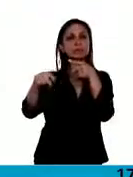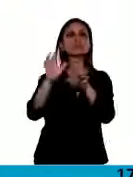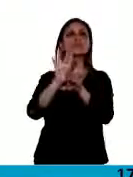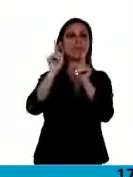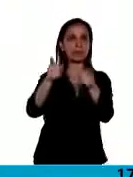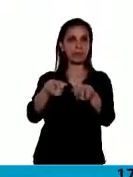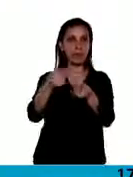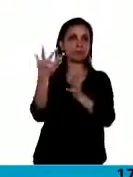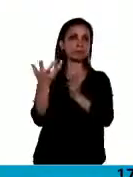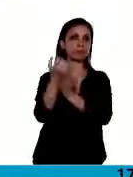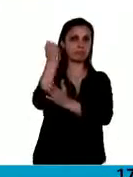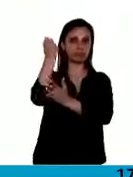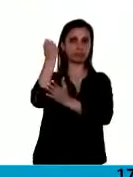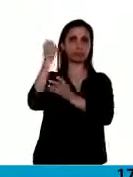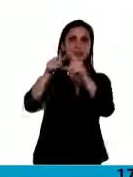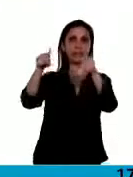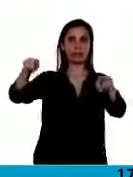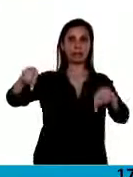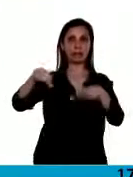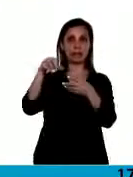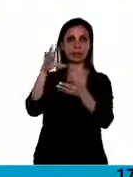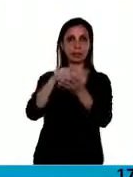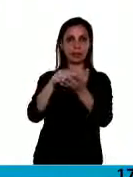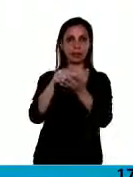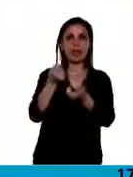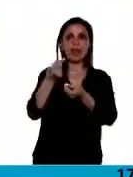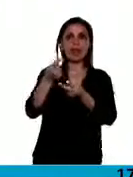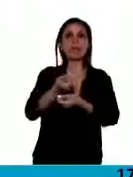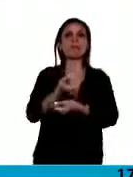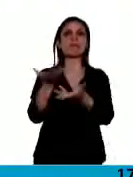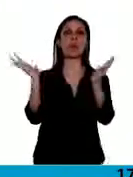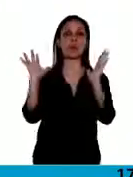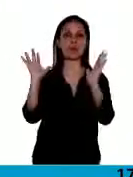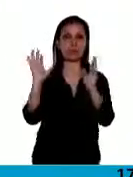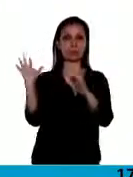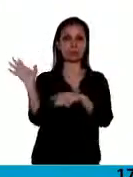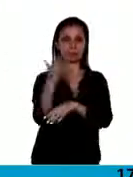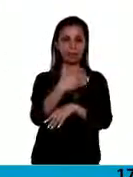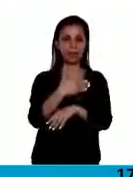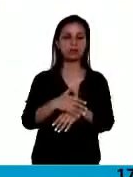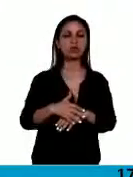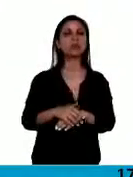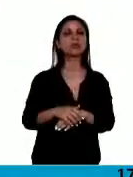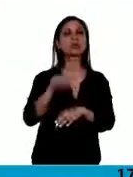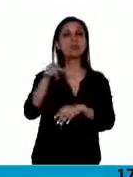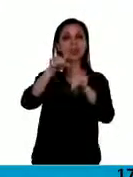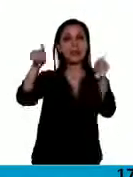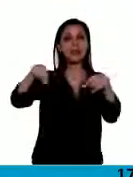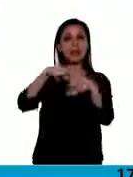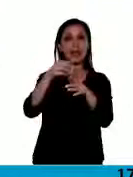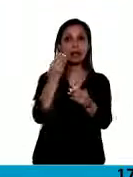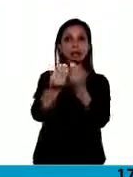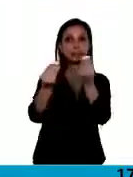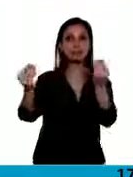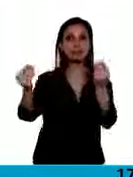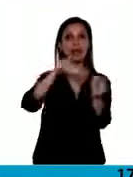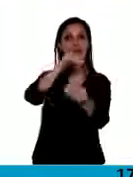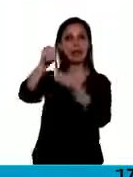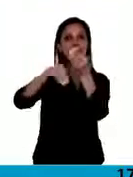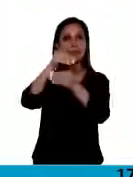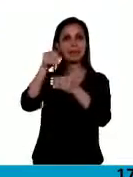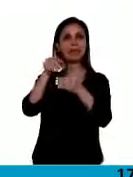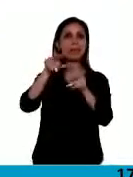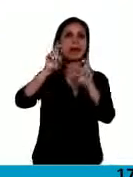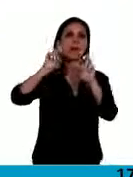los terrenos, la declaración de utilidad pública de esos terrenos que ocupan las familias para un plan